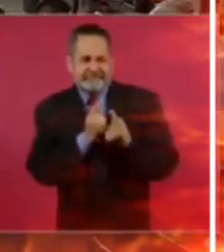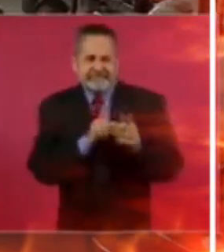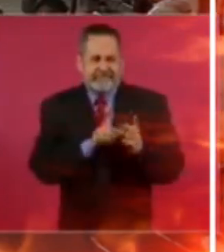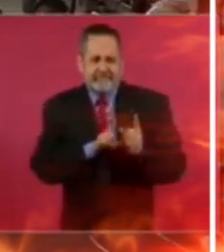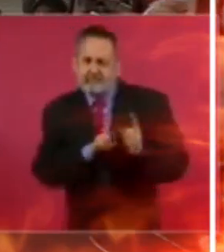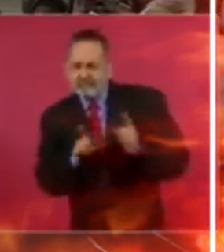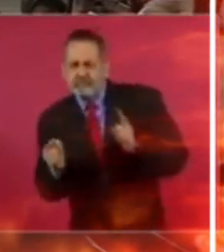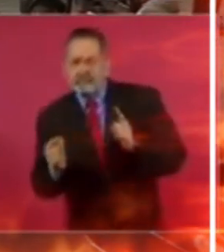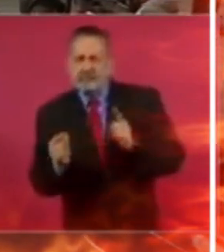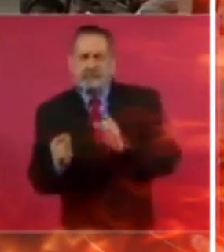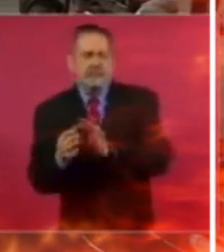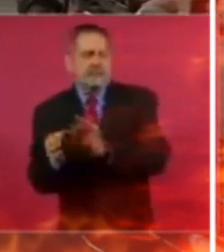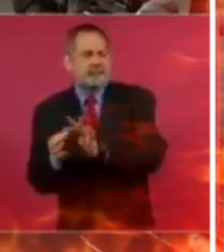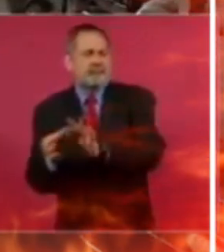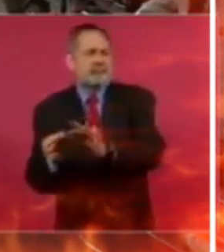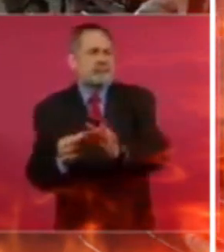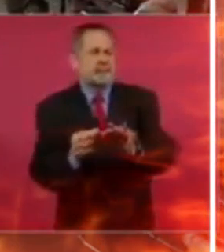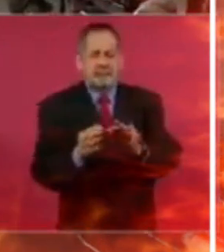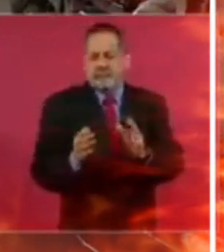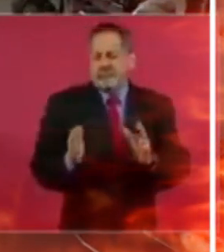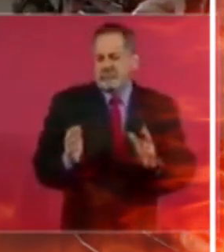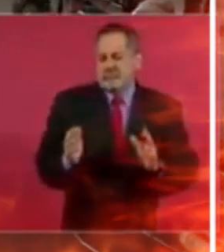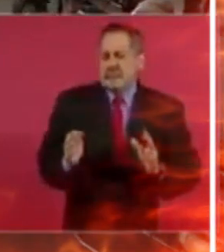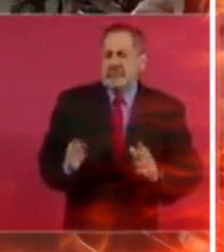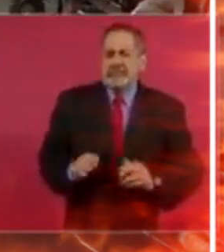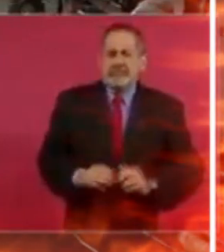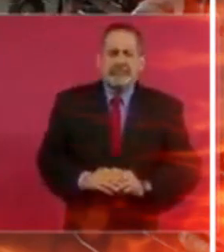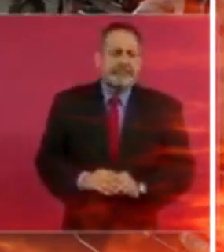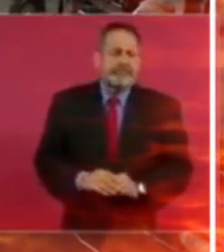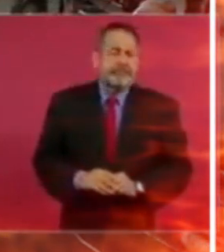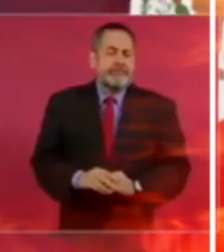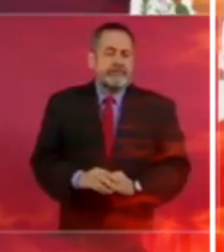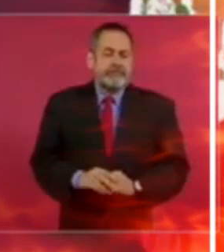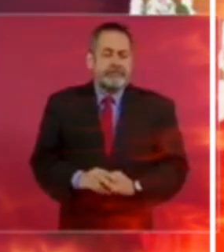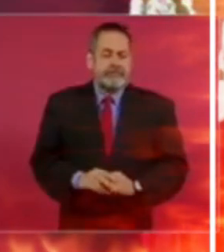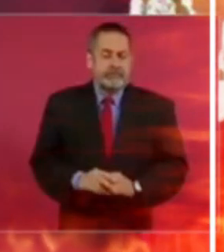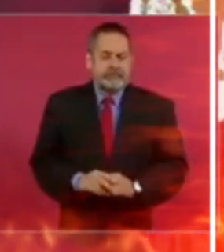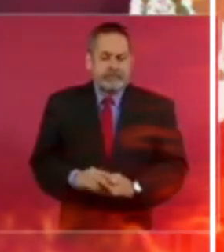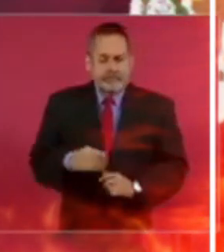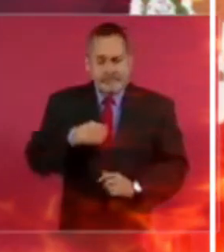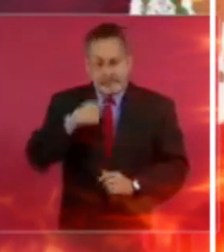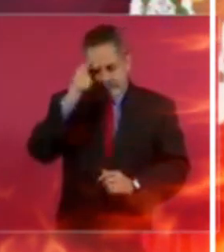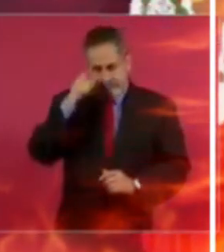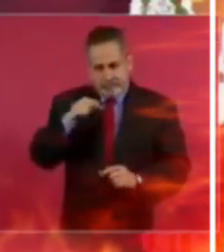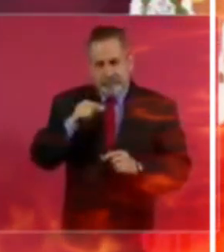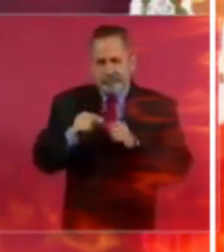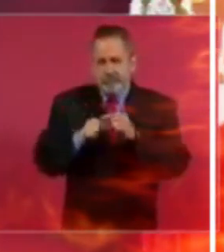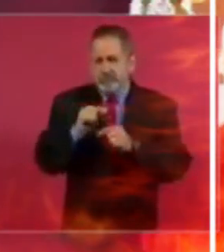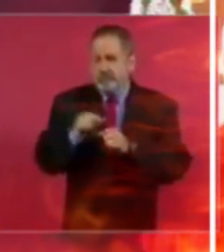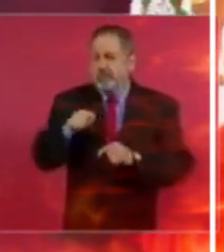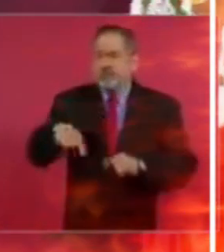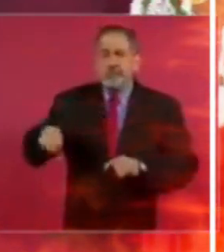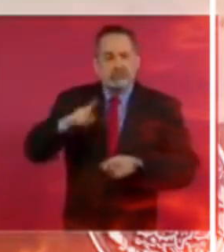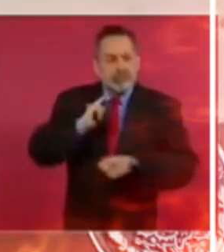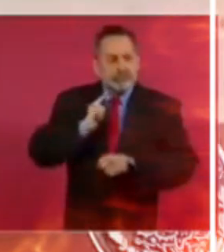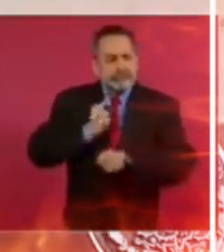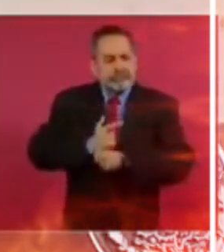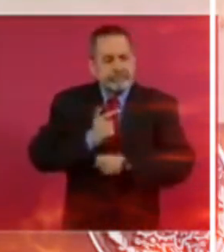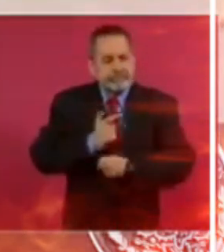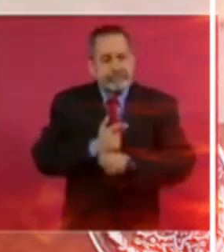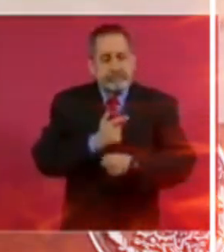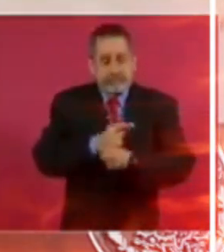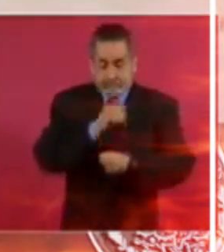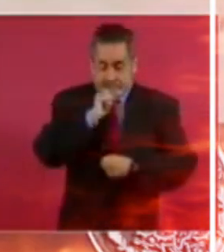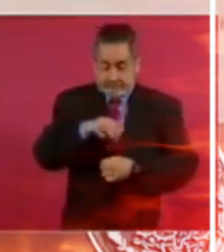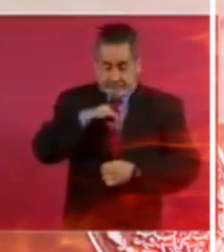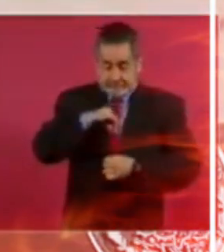sé, como un mesías, pero pues es una intromisión clara a lo que decidieron otros pueblos, que si les va a